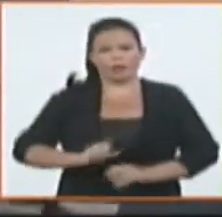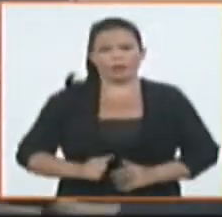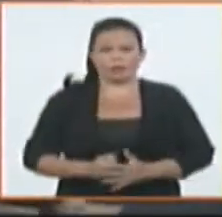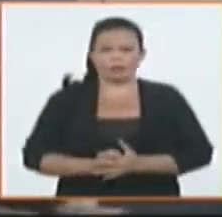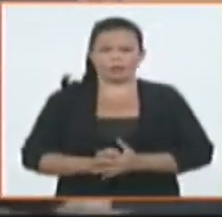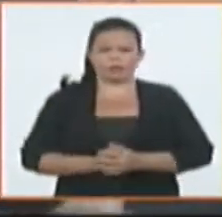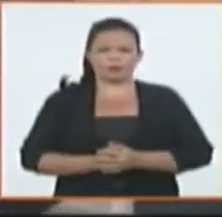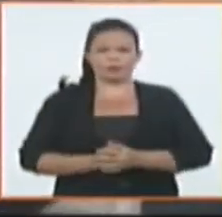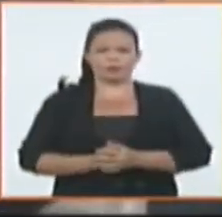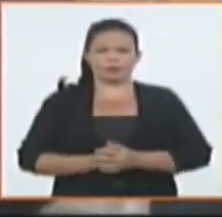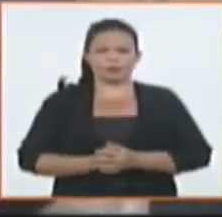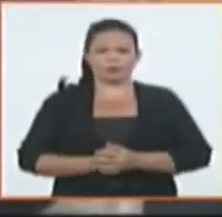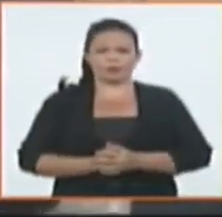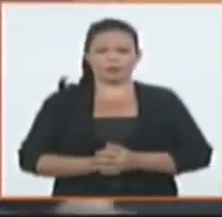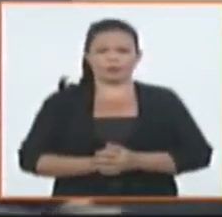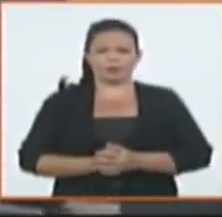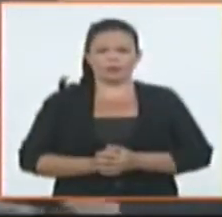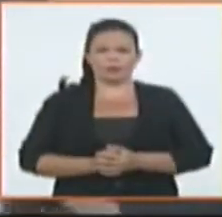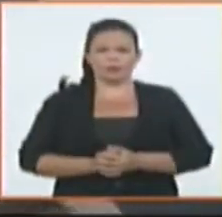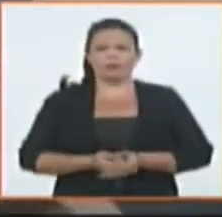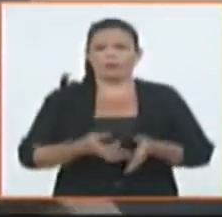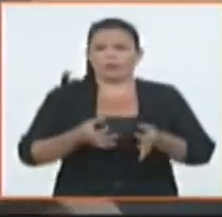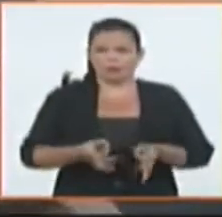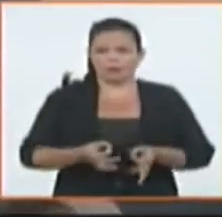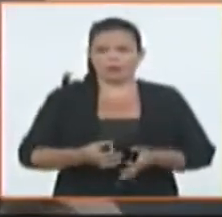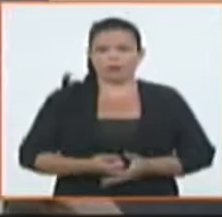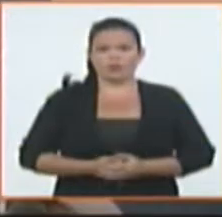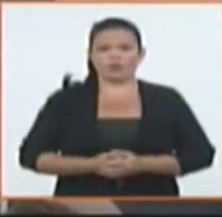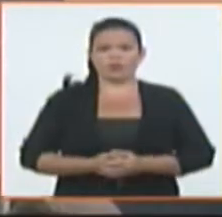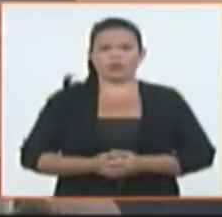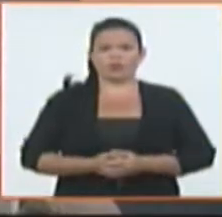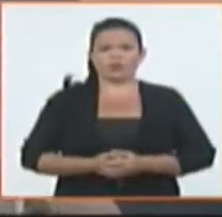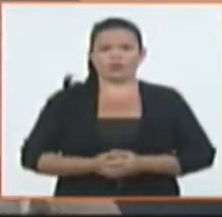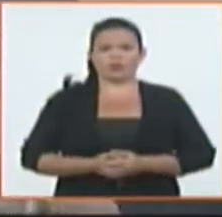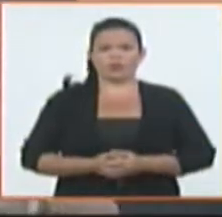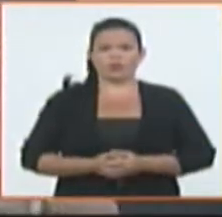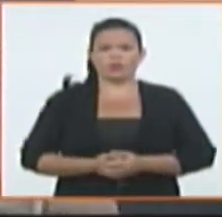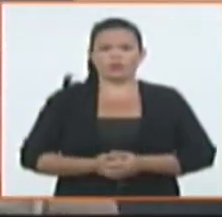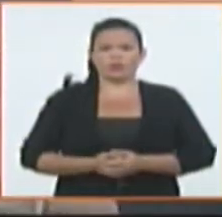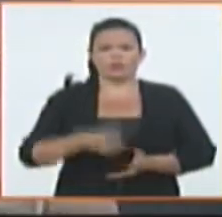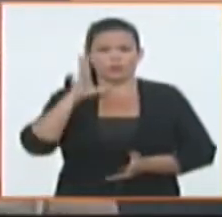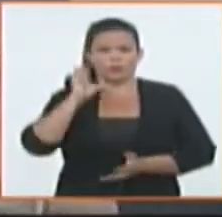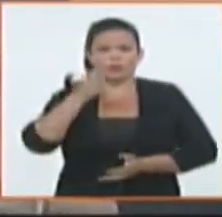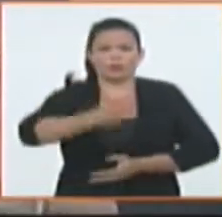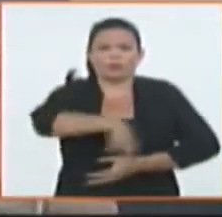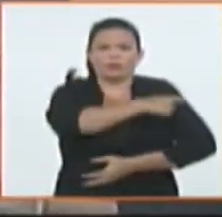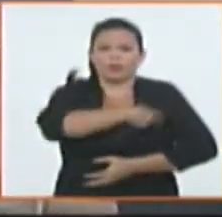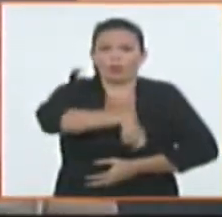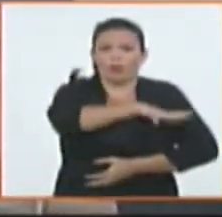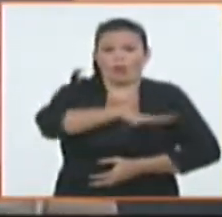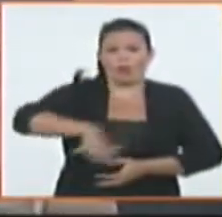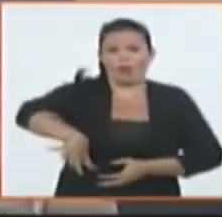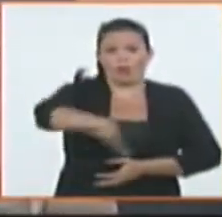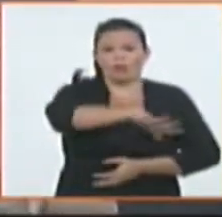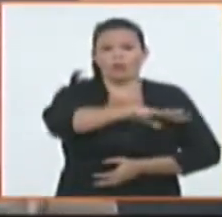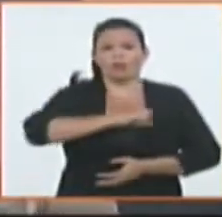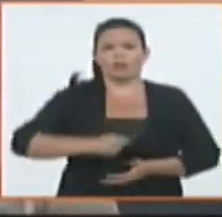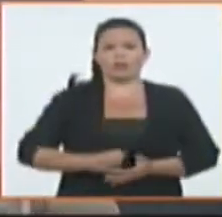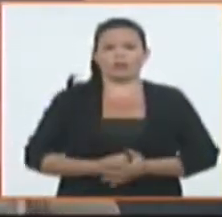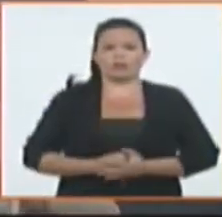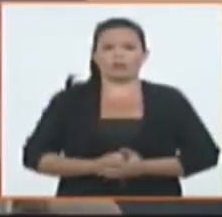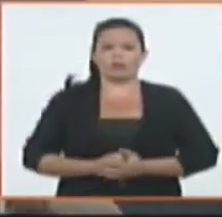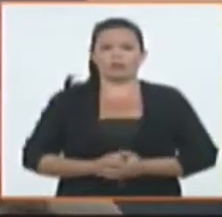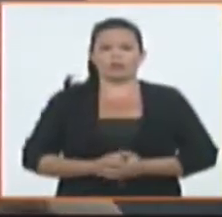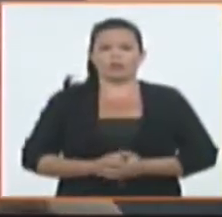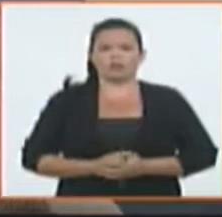Miren, la manera más directa en que la población aprecia la revolución o percibe la revolución